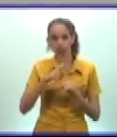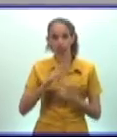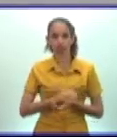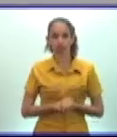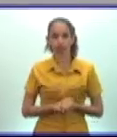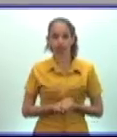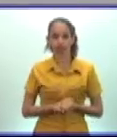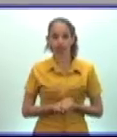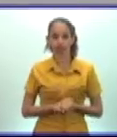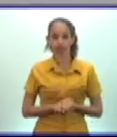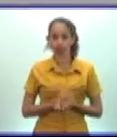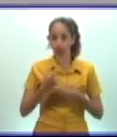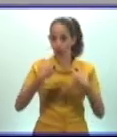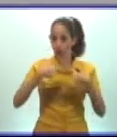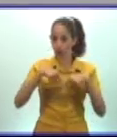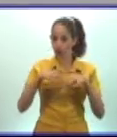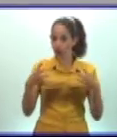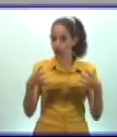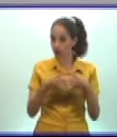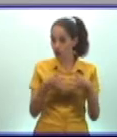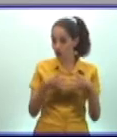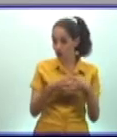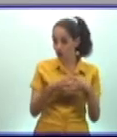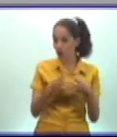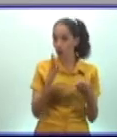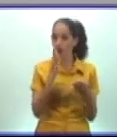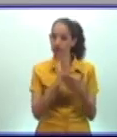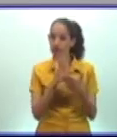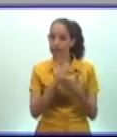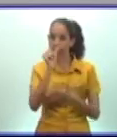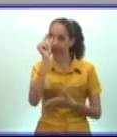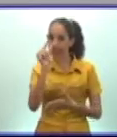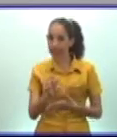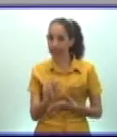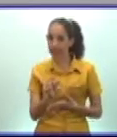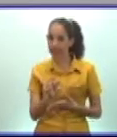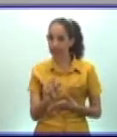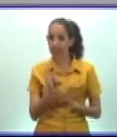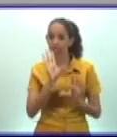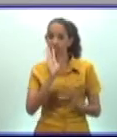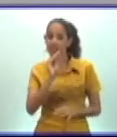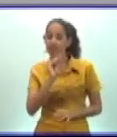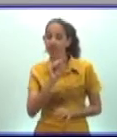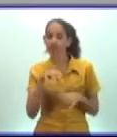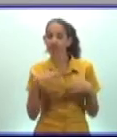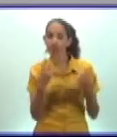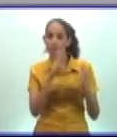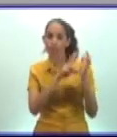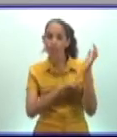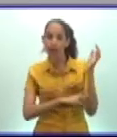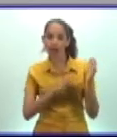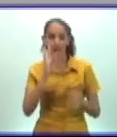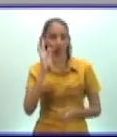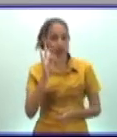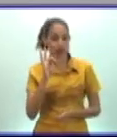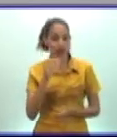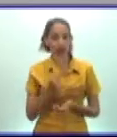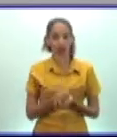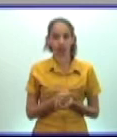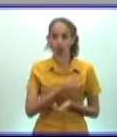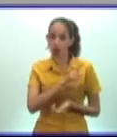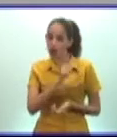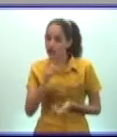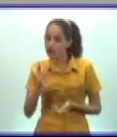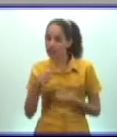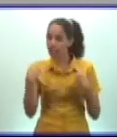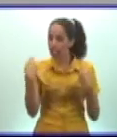Únete a un grupo de estudiantes y determina el valor de F. Espero que localicen el ejercicio